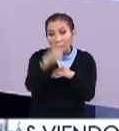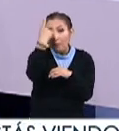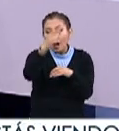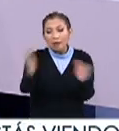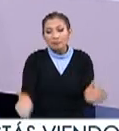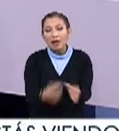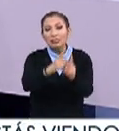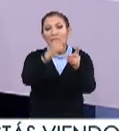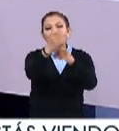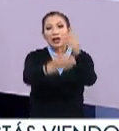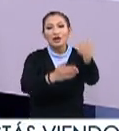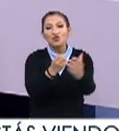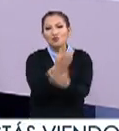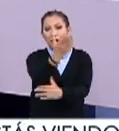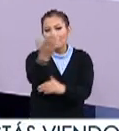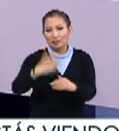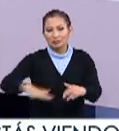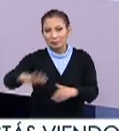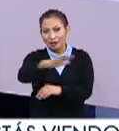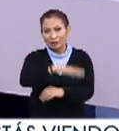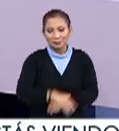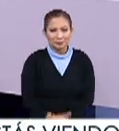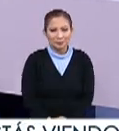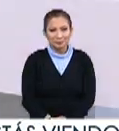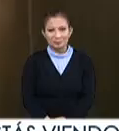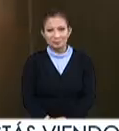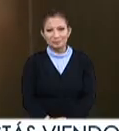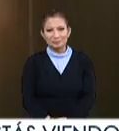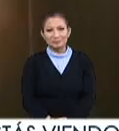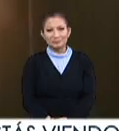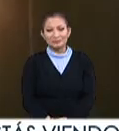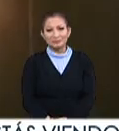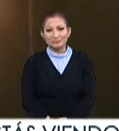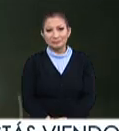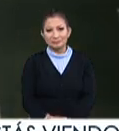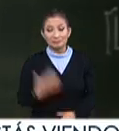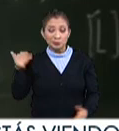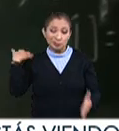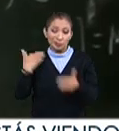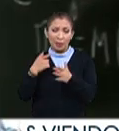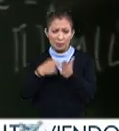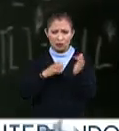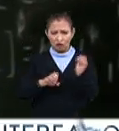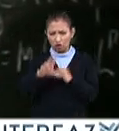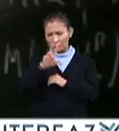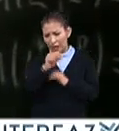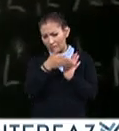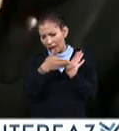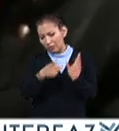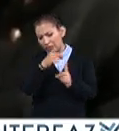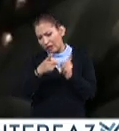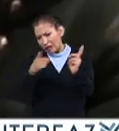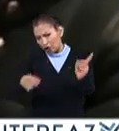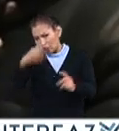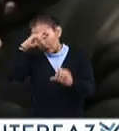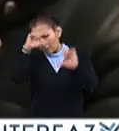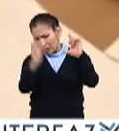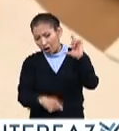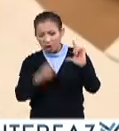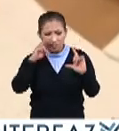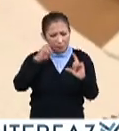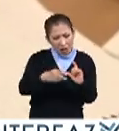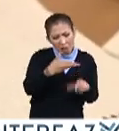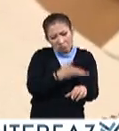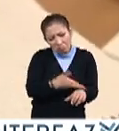para impulsar el desarrollo de nuevas plataformas. En la década de los 80, el desarrollo nacional pasaba por